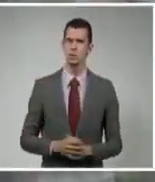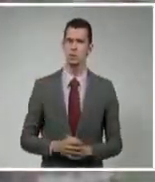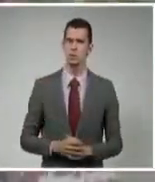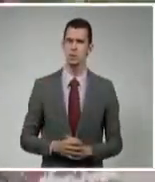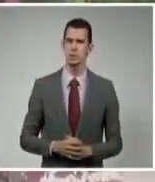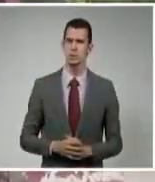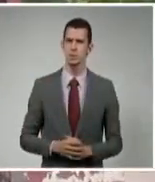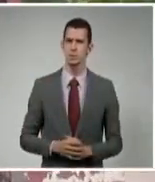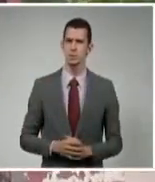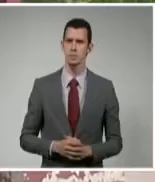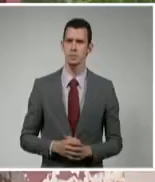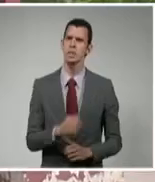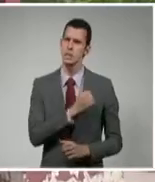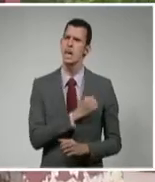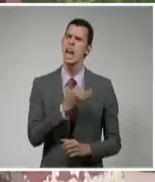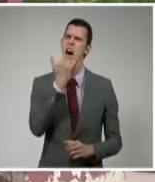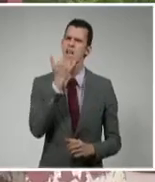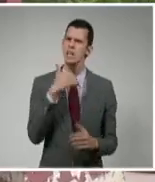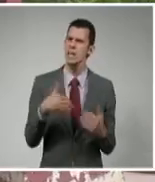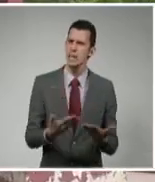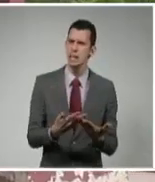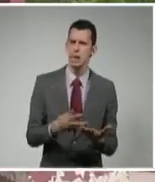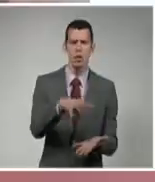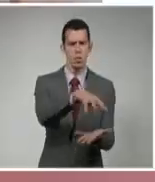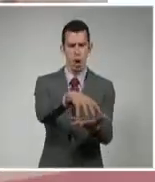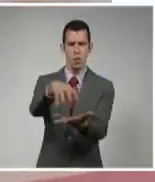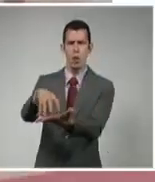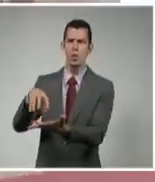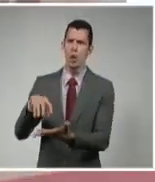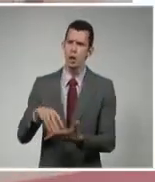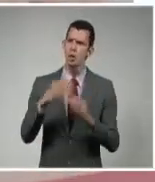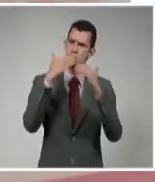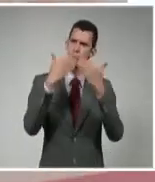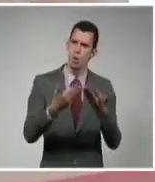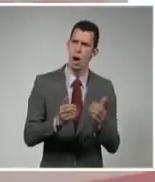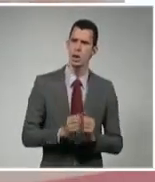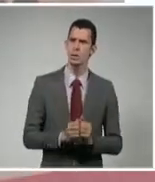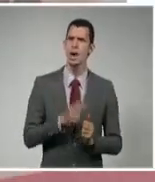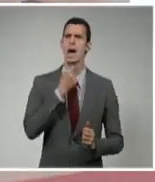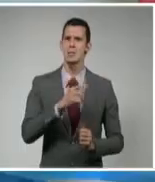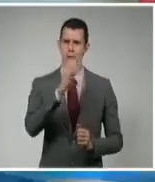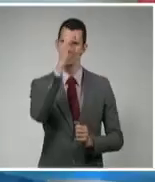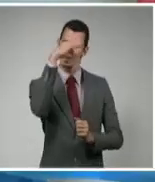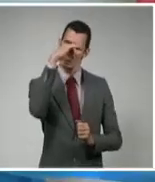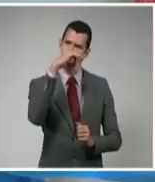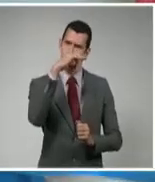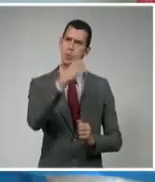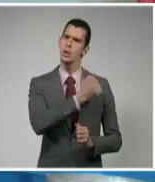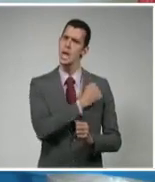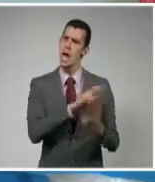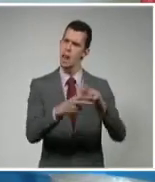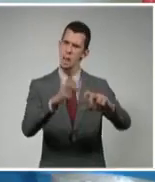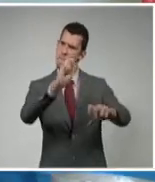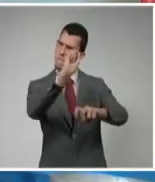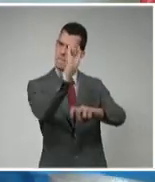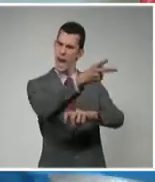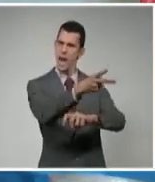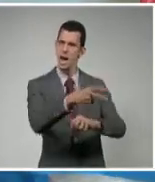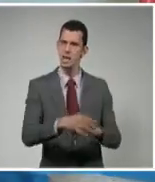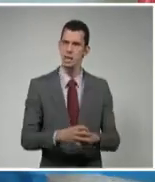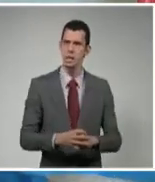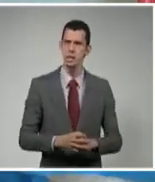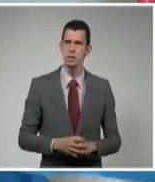Guantánamo. Pero no es todo. Miren. Círculo infantil, sonrisas del futuro.